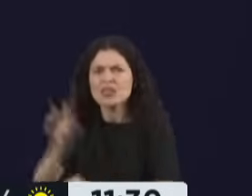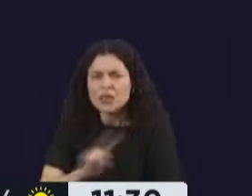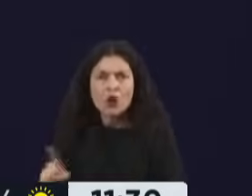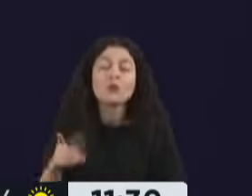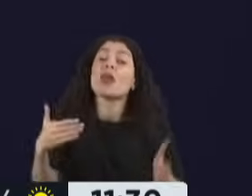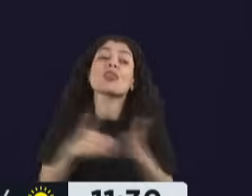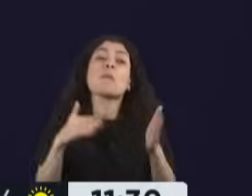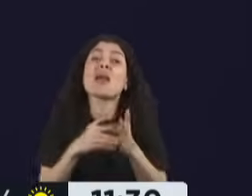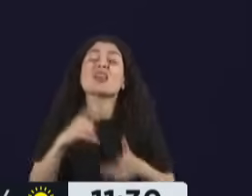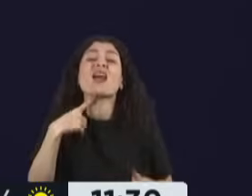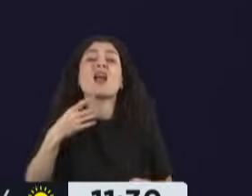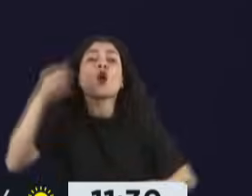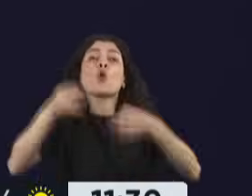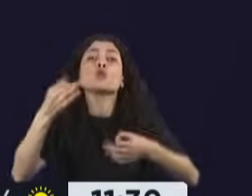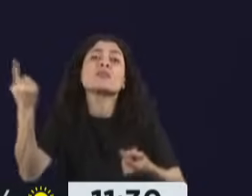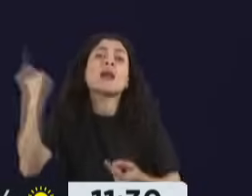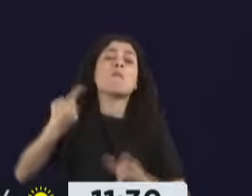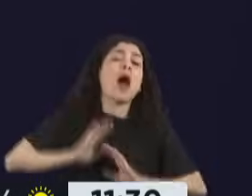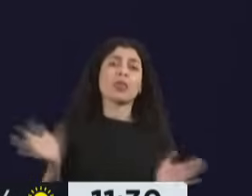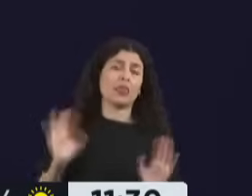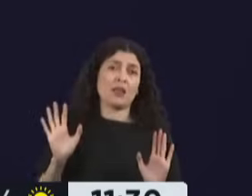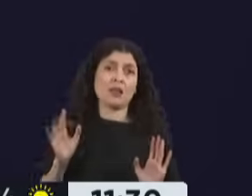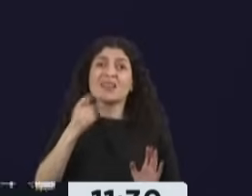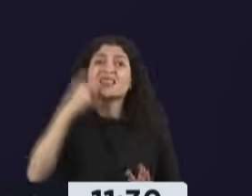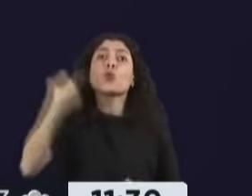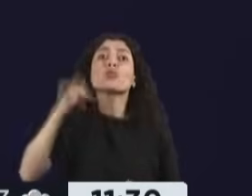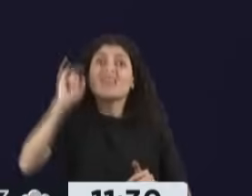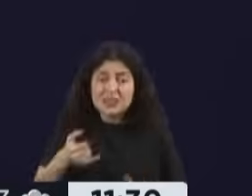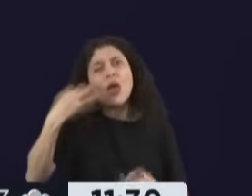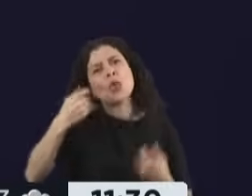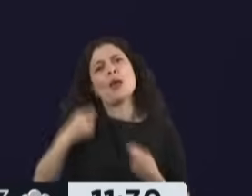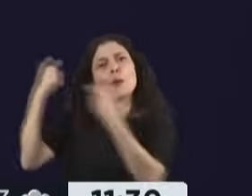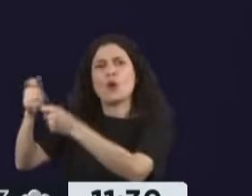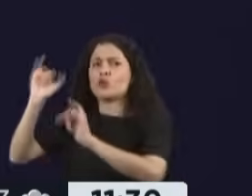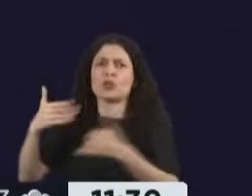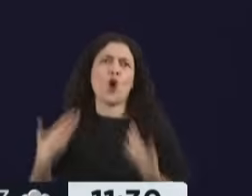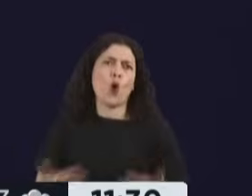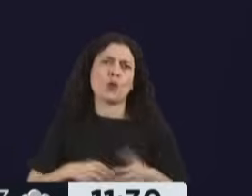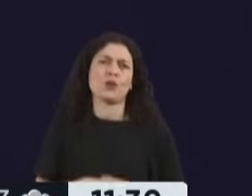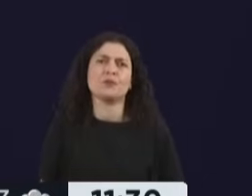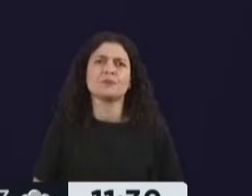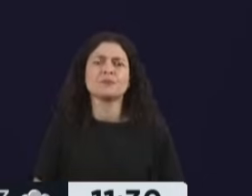eso es pasar información, así lo hará, claro, por supuesto. Sí, Okay. sí. Gracias.